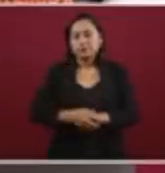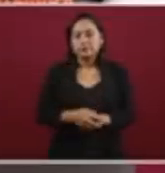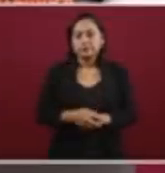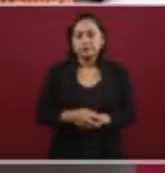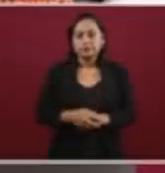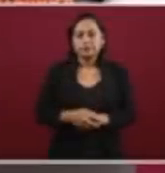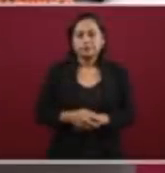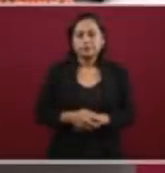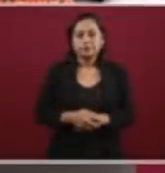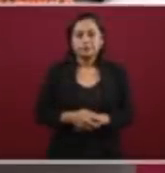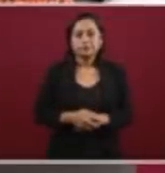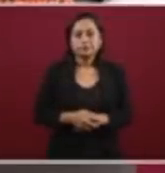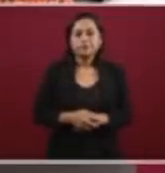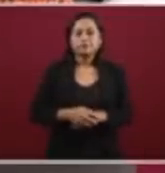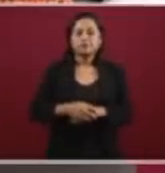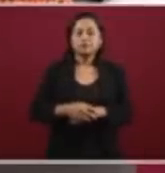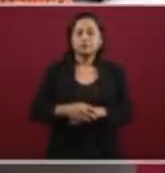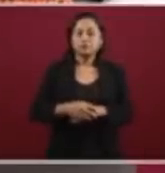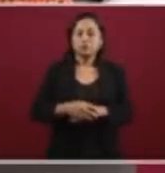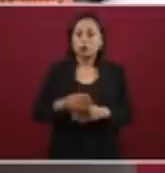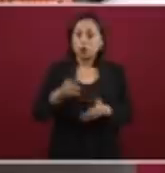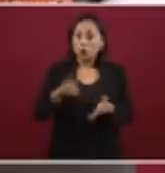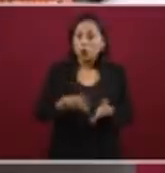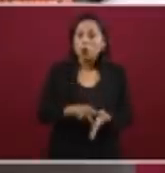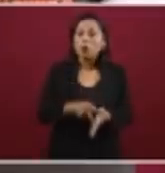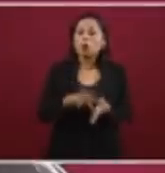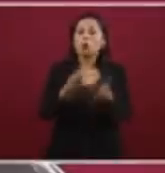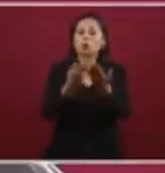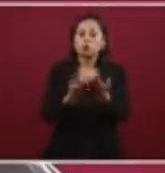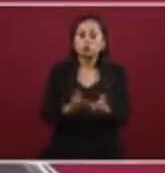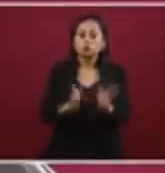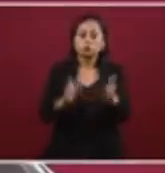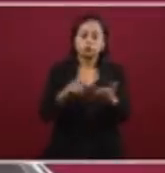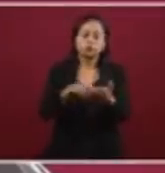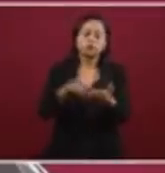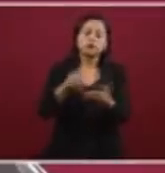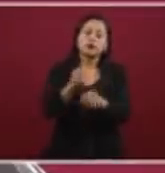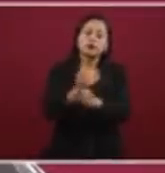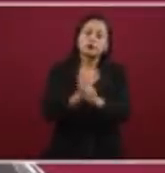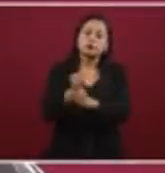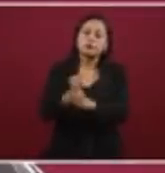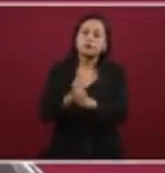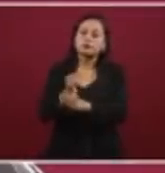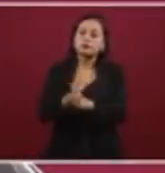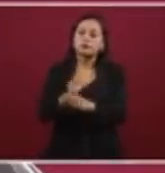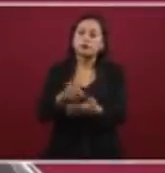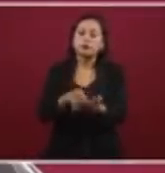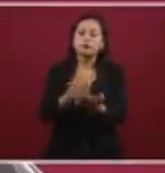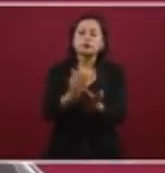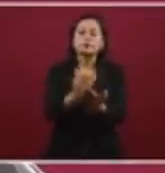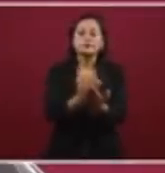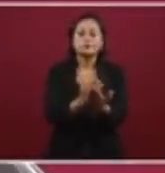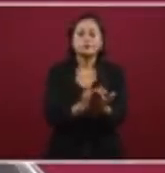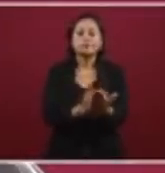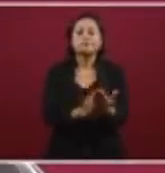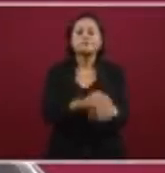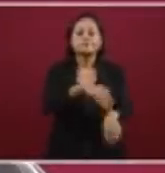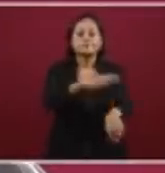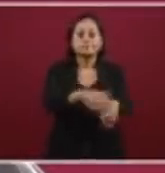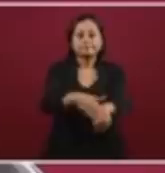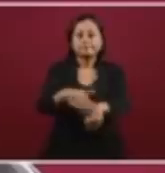este relanzamiento de la investigación va a tocar y va a traer a todas aquellas personas